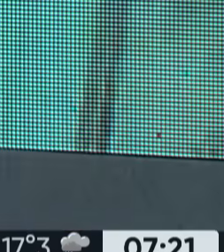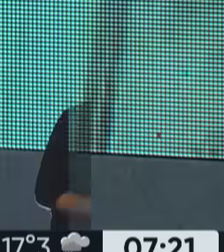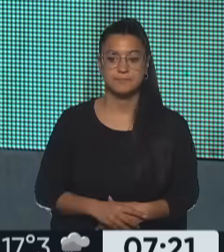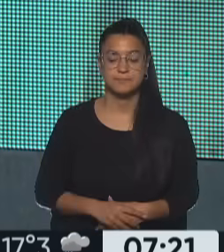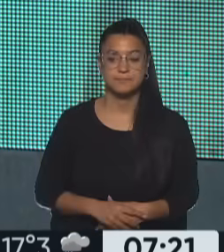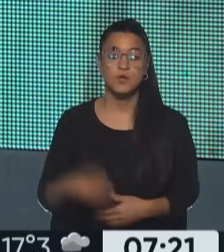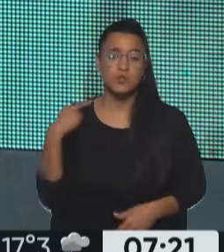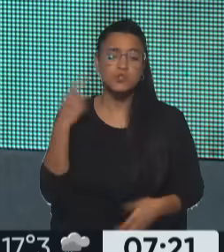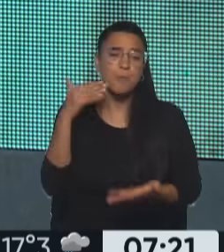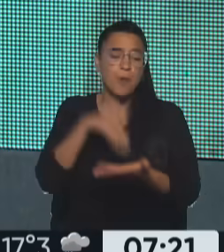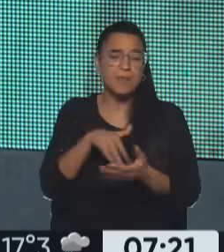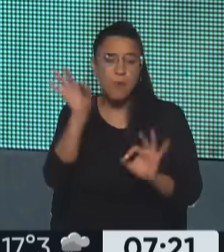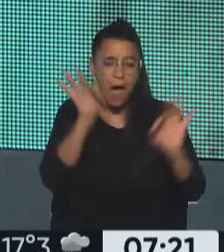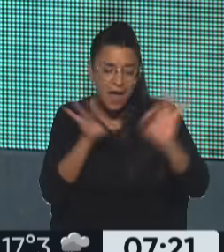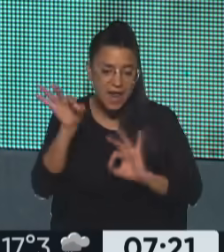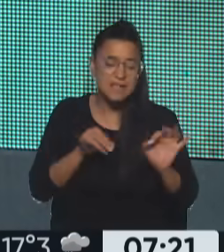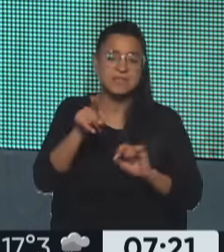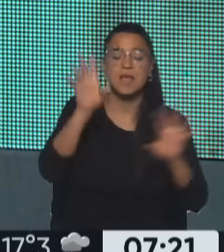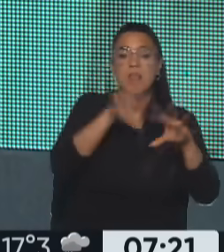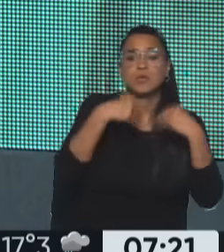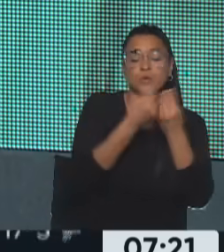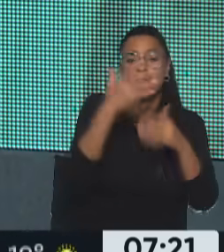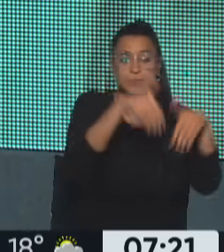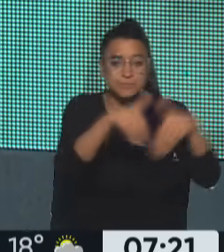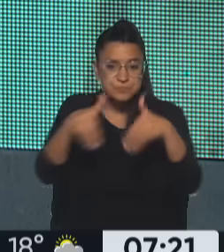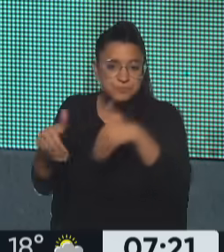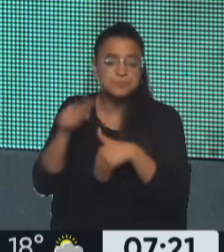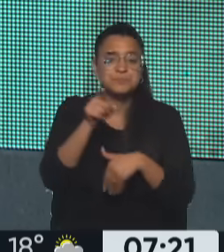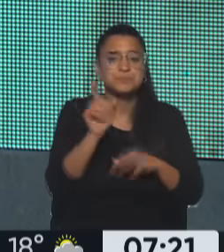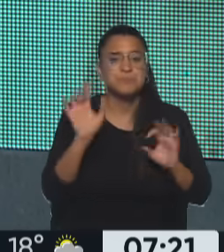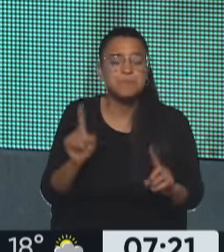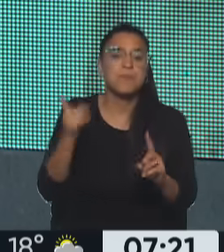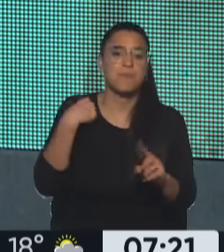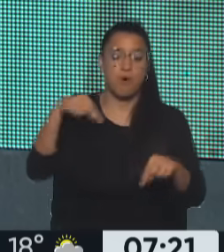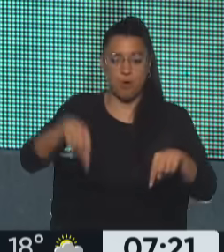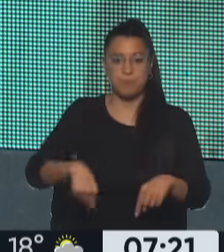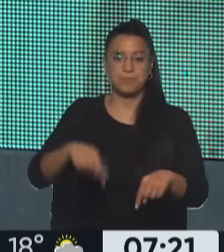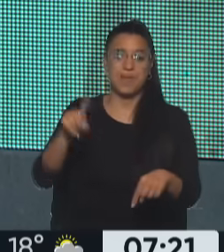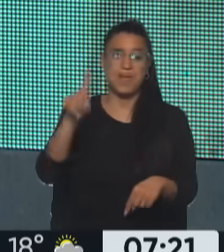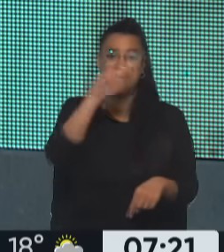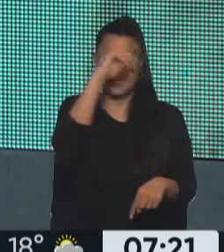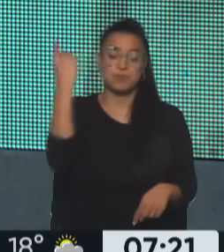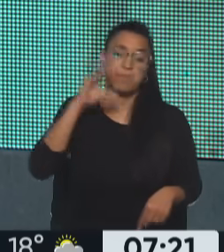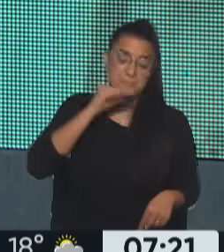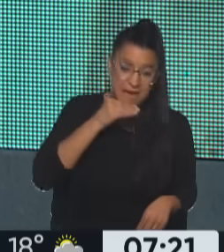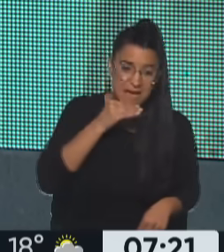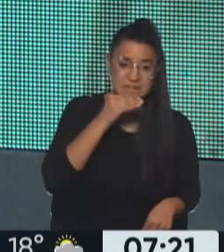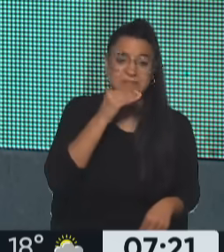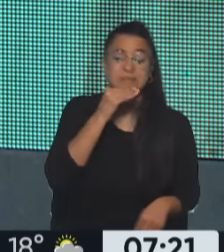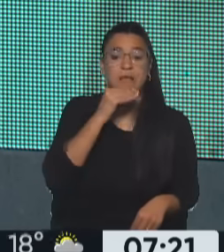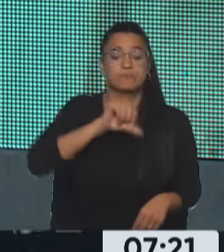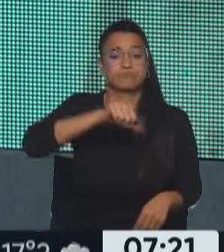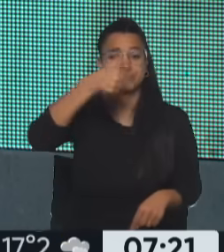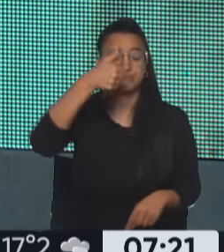Y les prometimos análisis justamente a partir del resultado electoral en La Nación. Claramente Sergio Massa se impuso